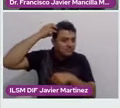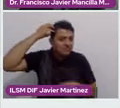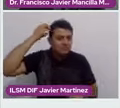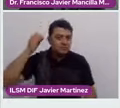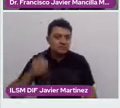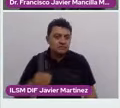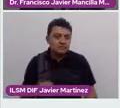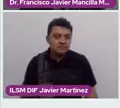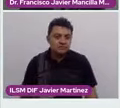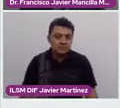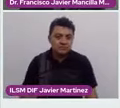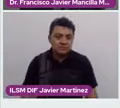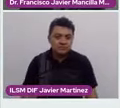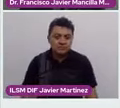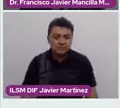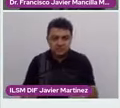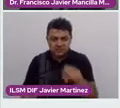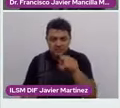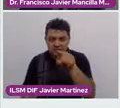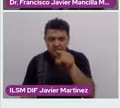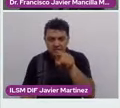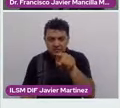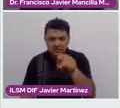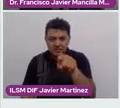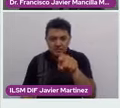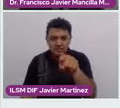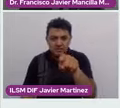En casos, de aquí también se desprendió